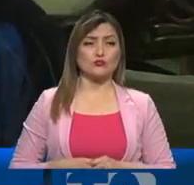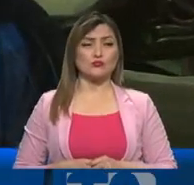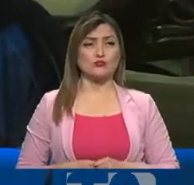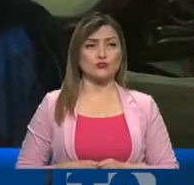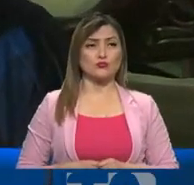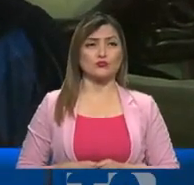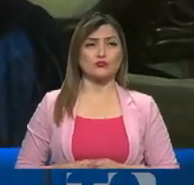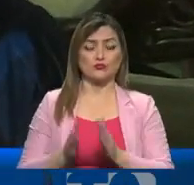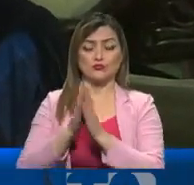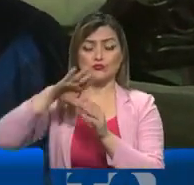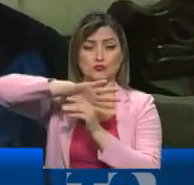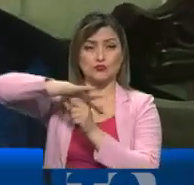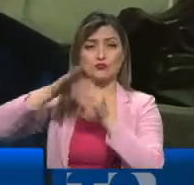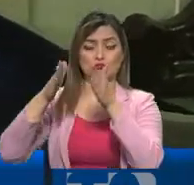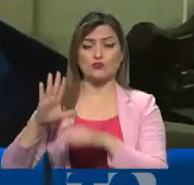Señor embajador,